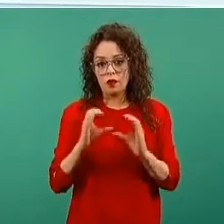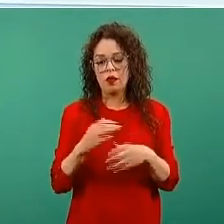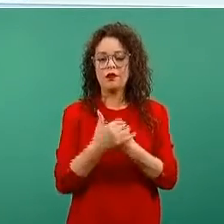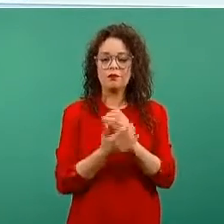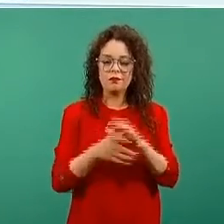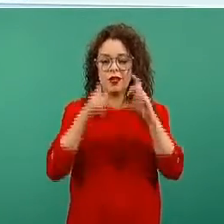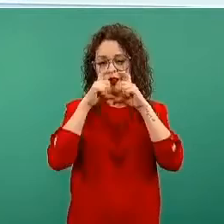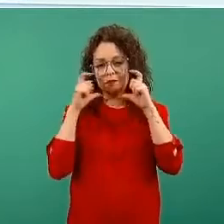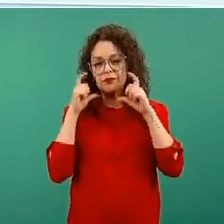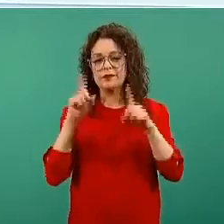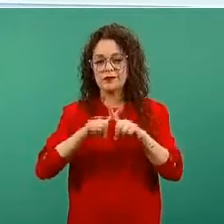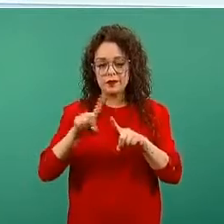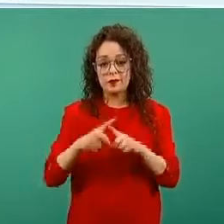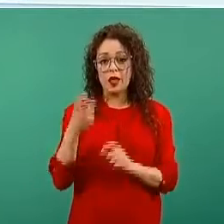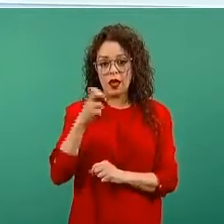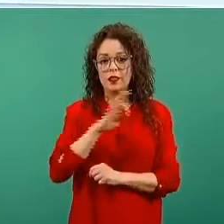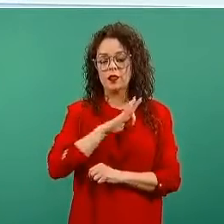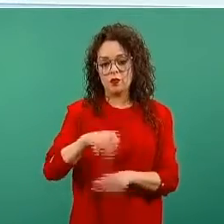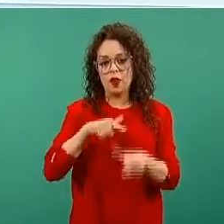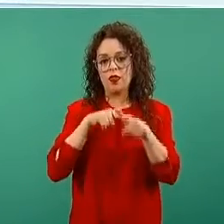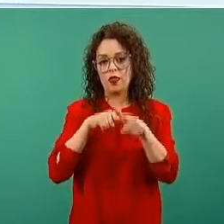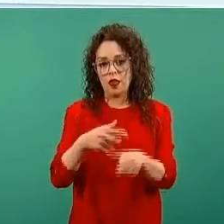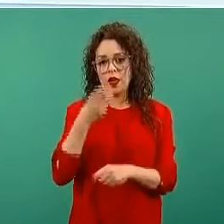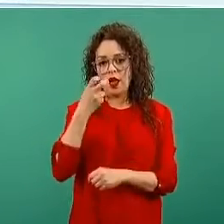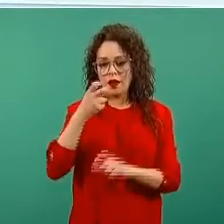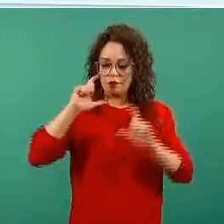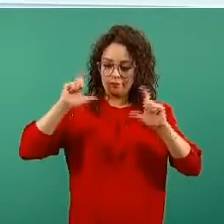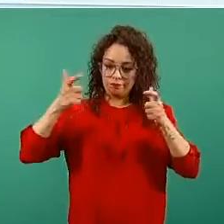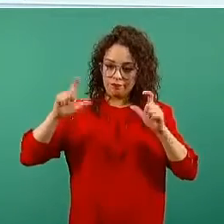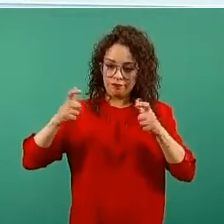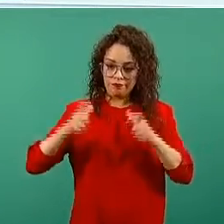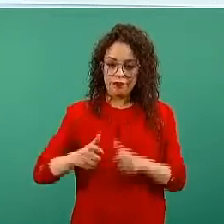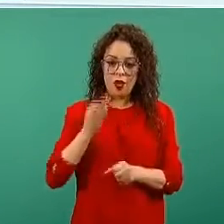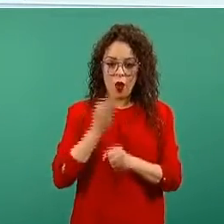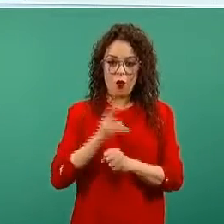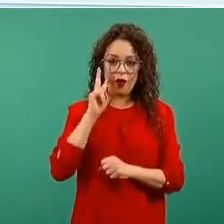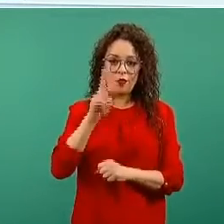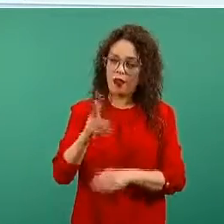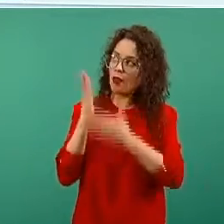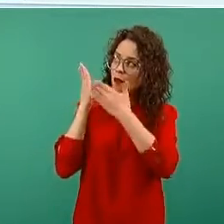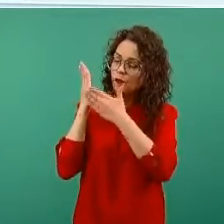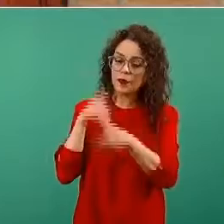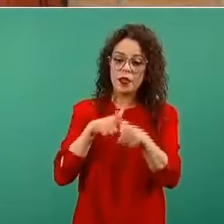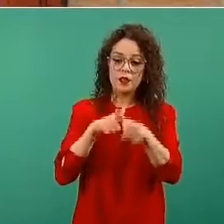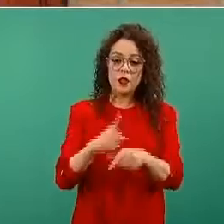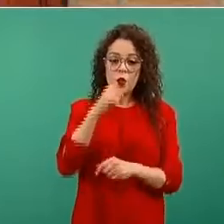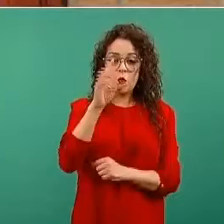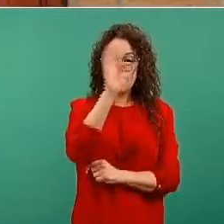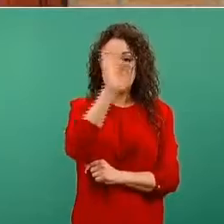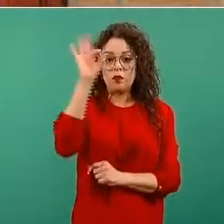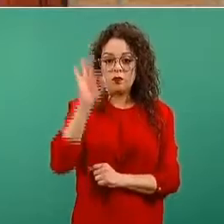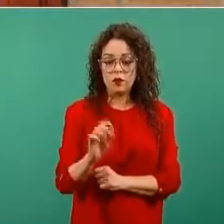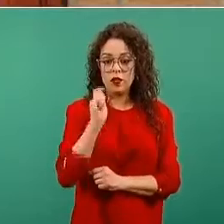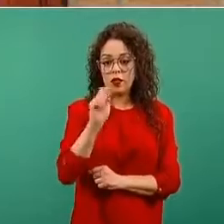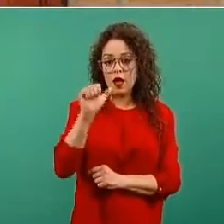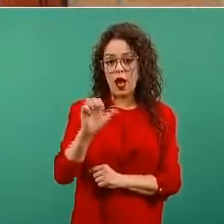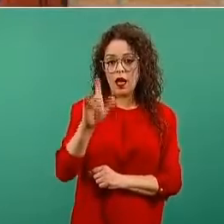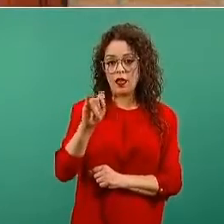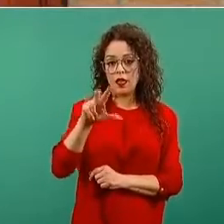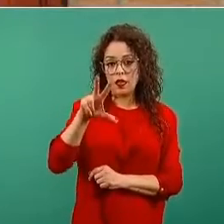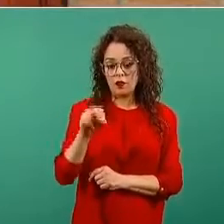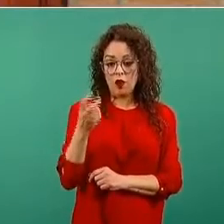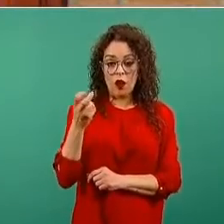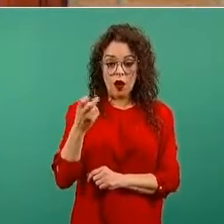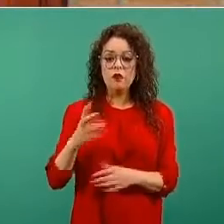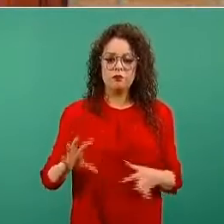poder seguir teniendo estos niveles bajos que hoy se evidencian. Siguen 1% los casos activos estimados, obviamente congruente